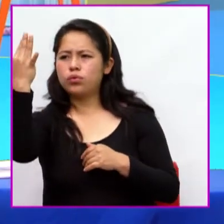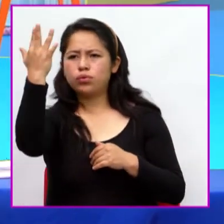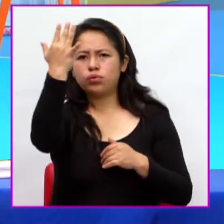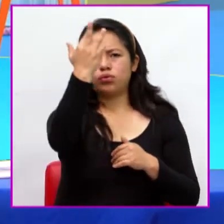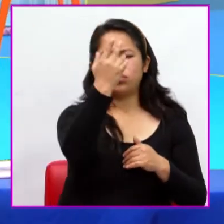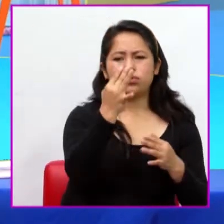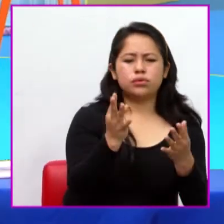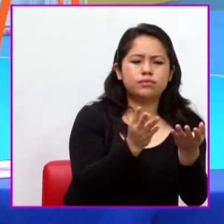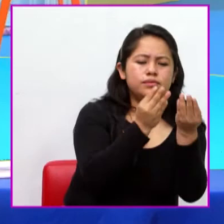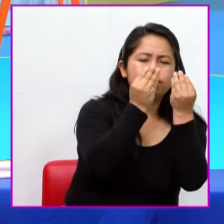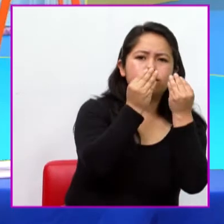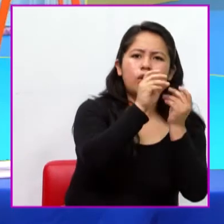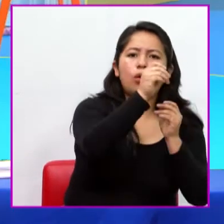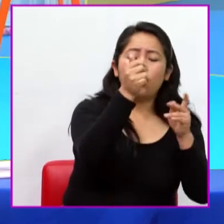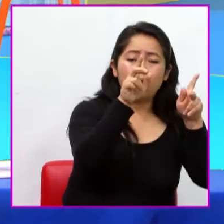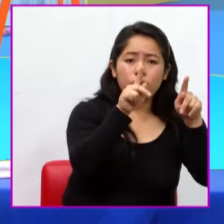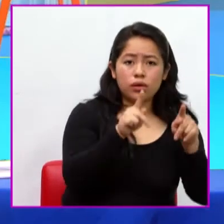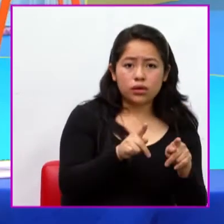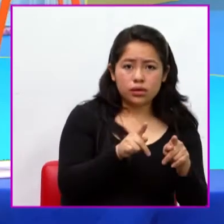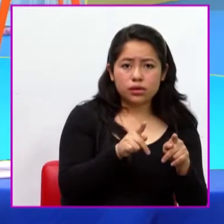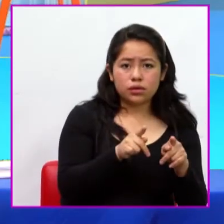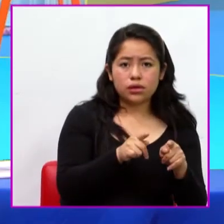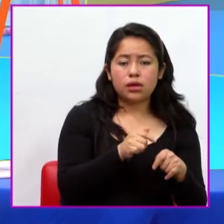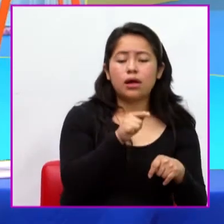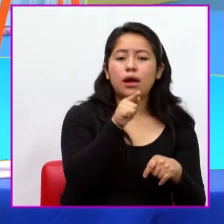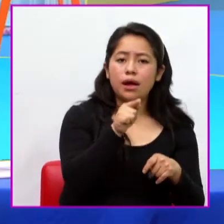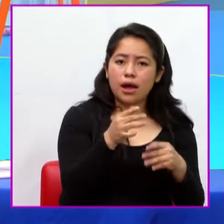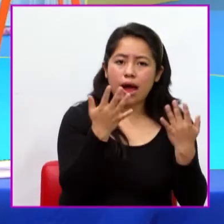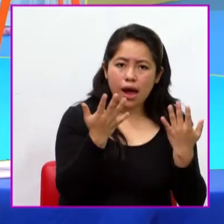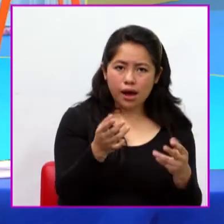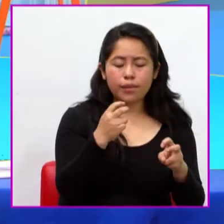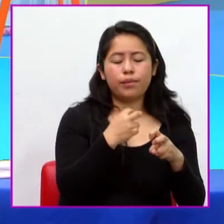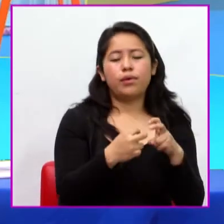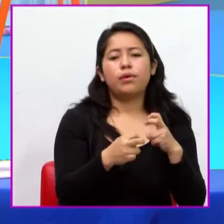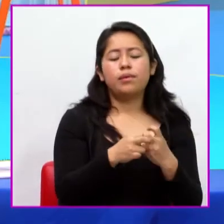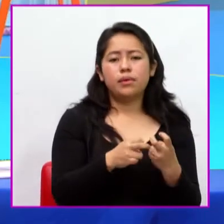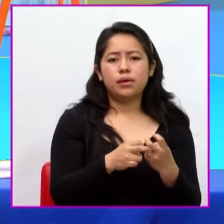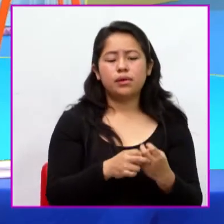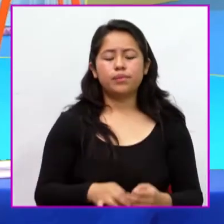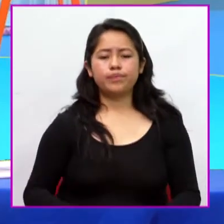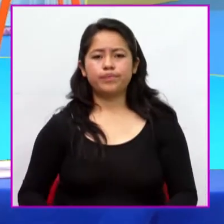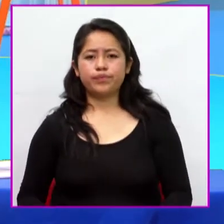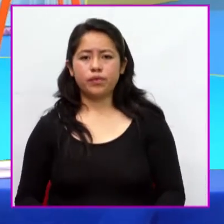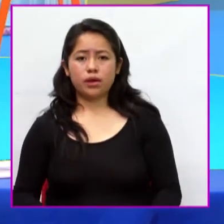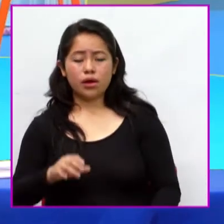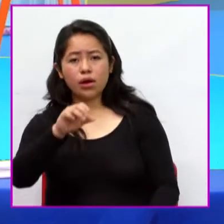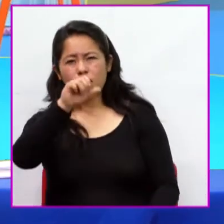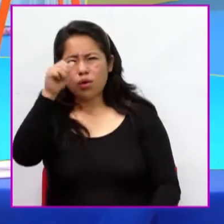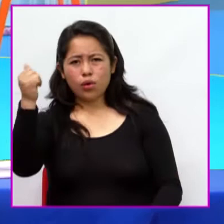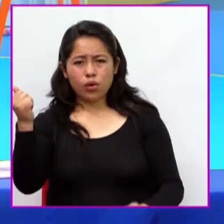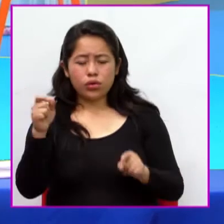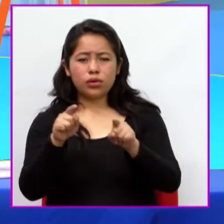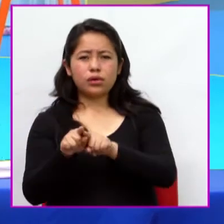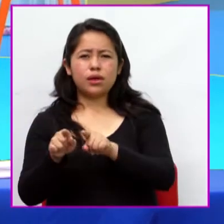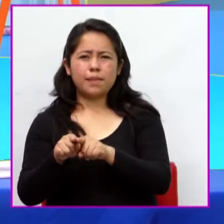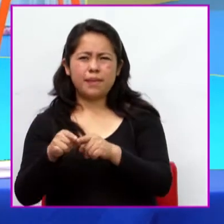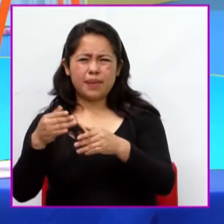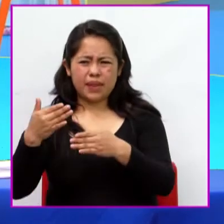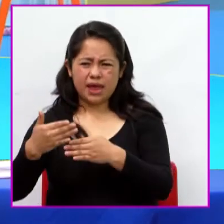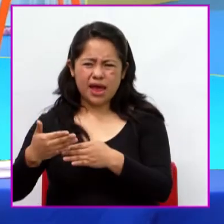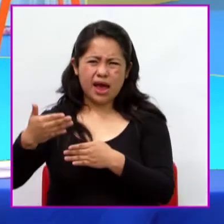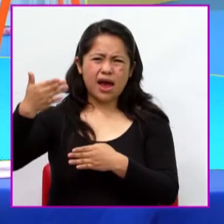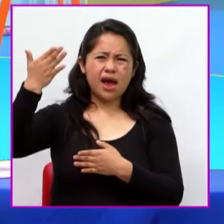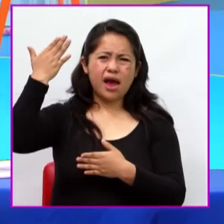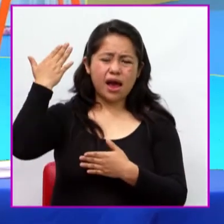inhala. Entonces sería más problemas. Otro es los antecedentes familiares, que en la